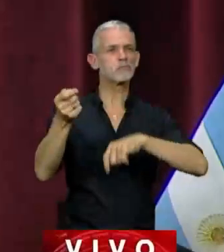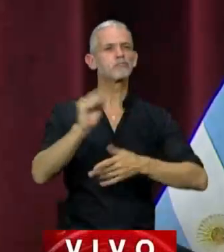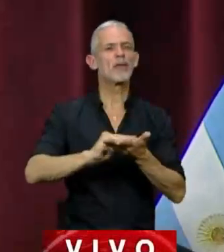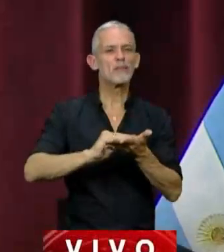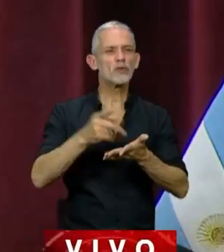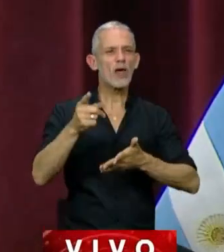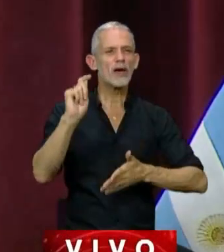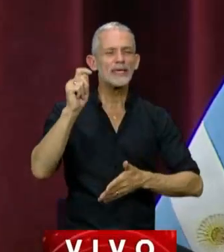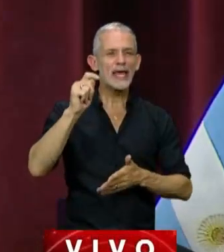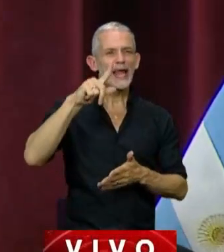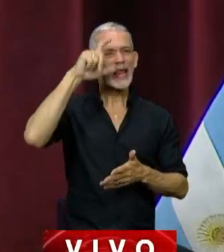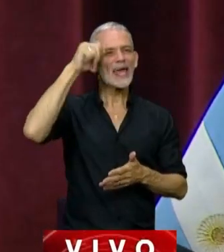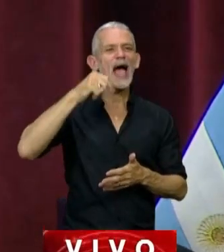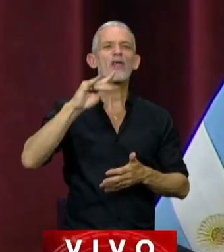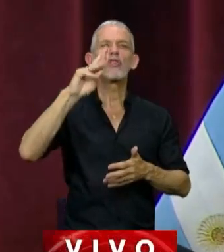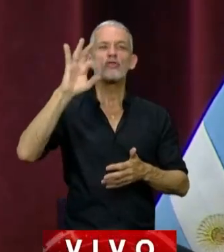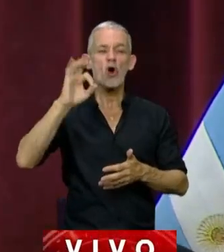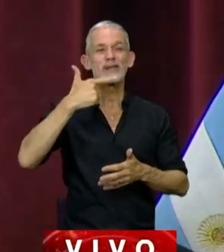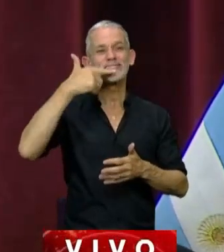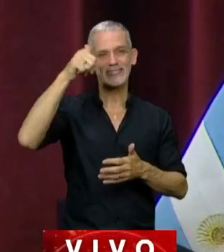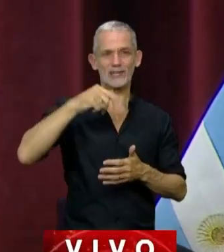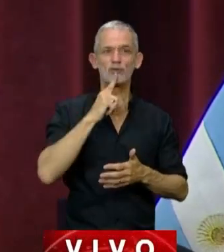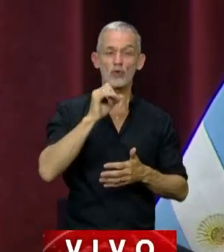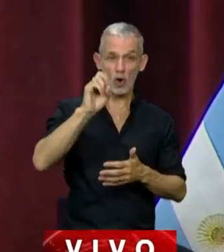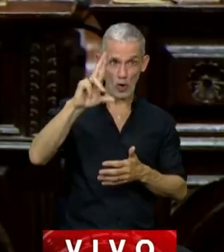En uso de la palabra el diputado Leandro Jorge Santoro.